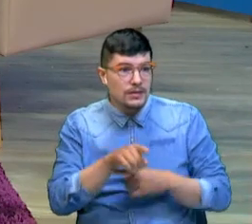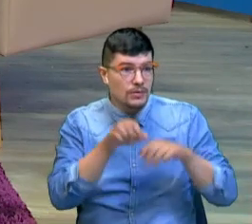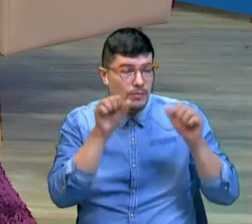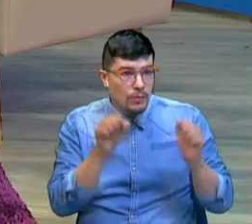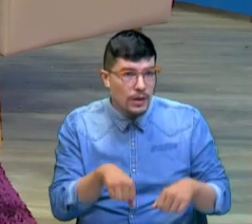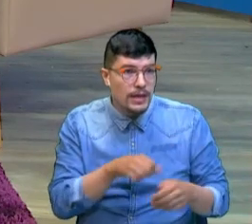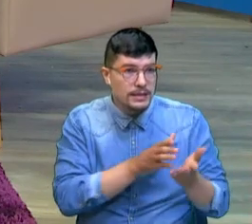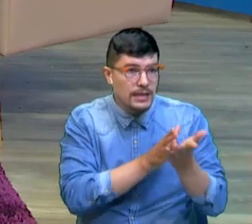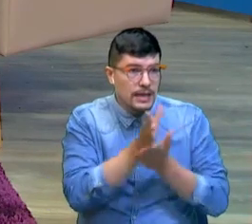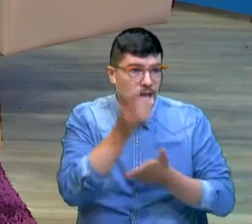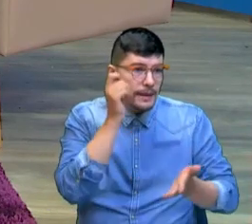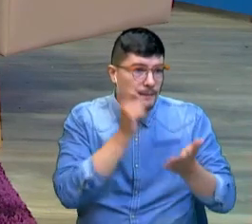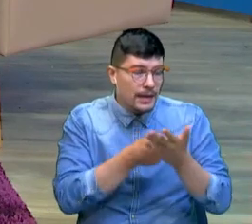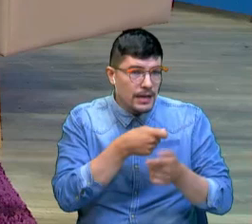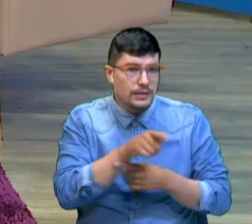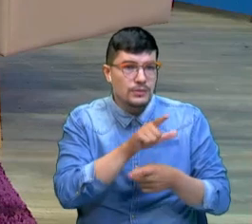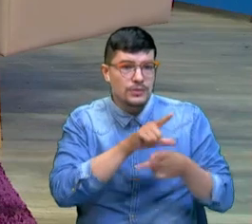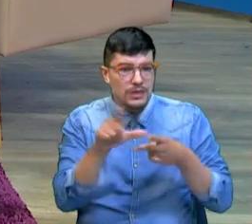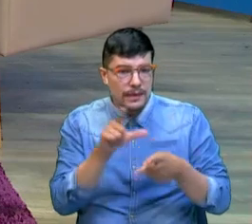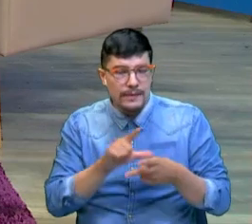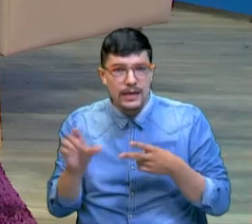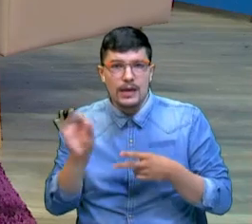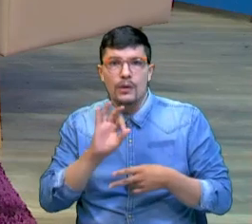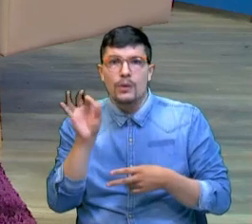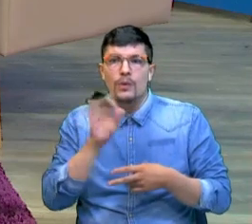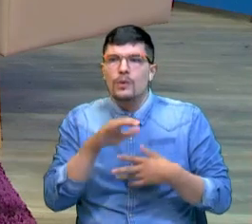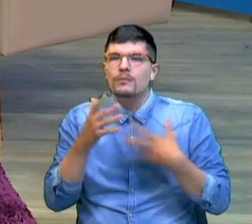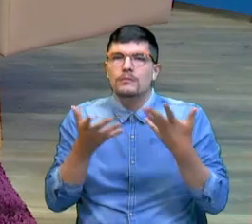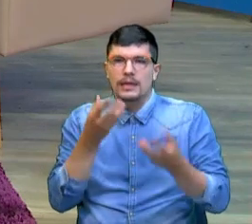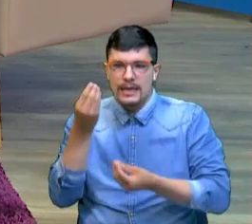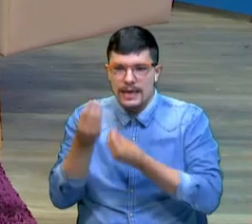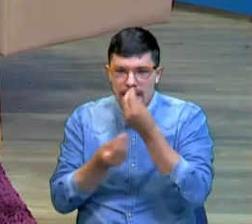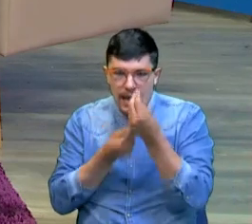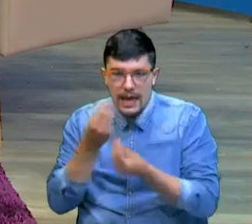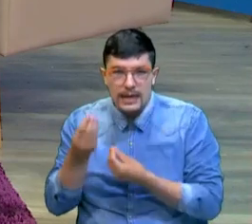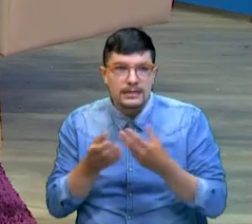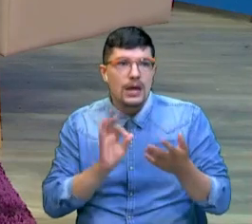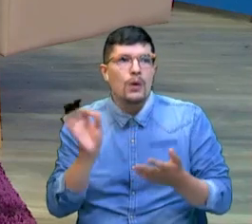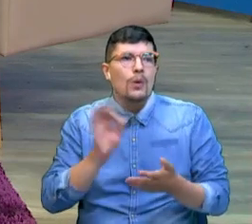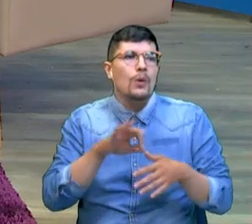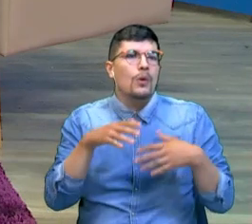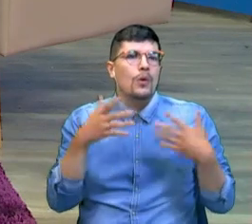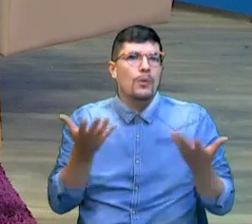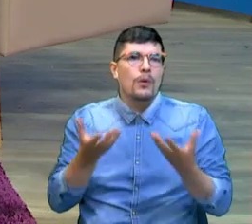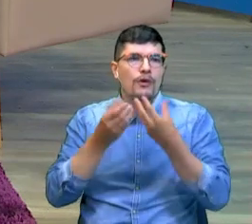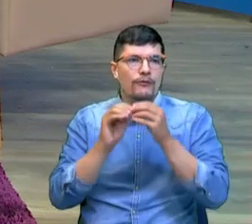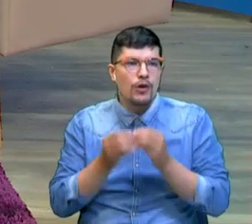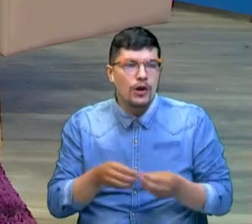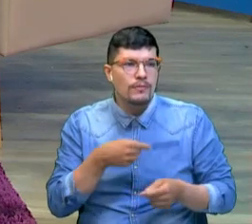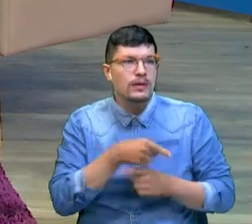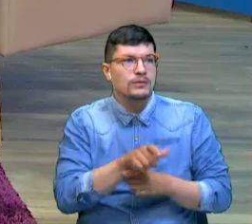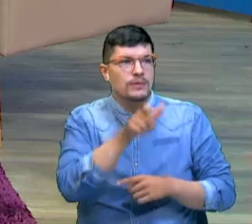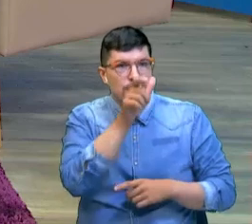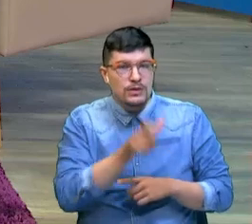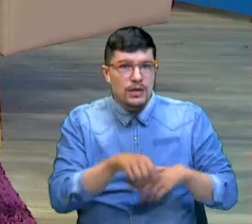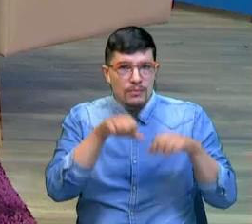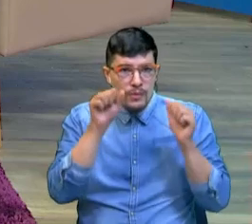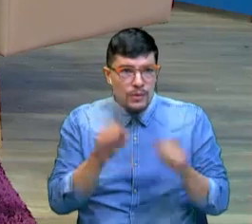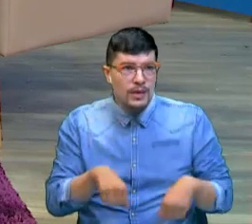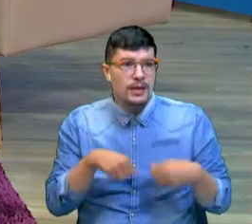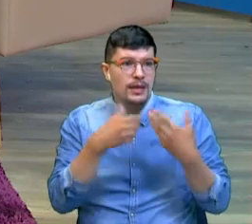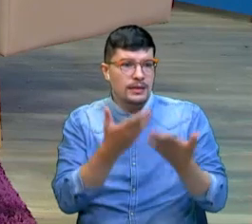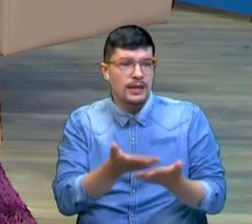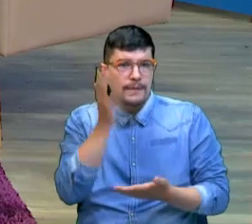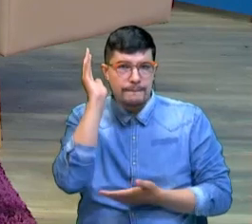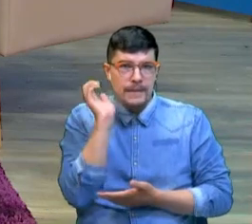podemos seguir cotizando por esas semanas o ahí qué hace o ahí hay alguna forma para poder salir